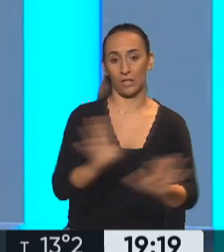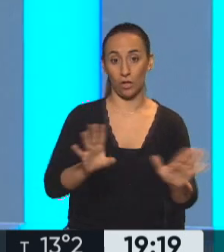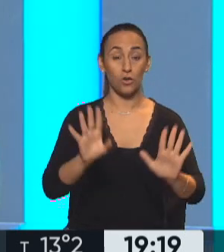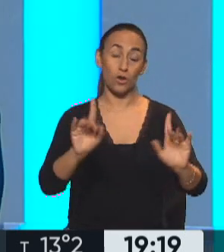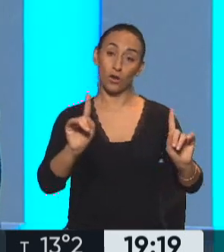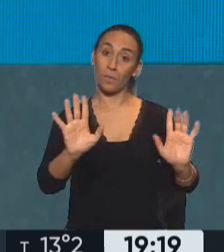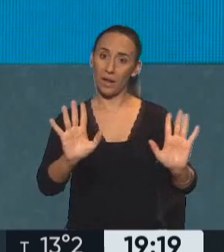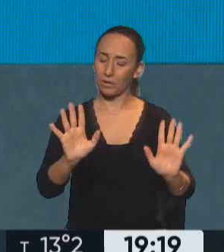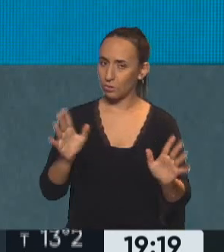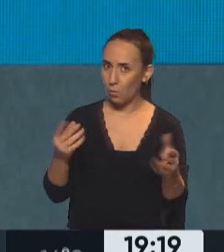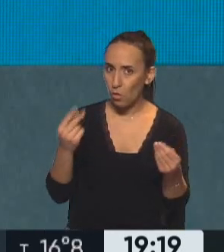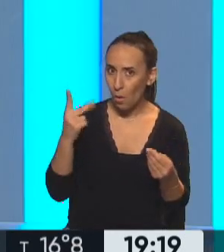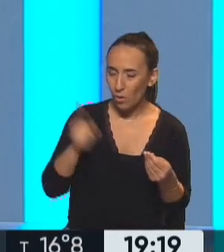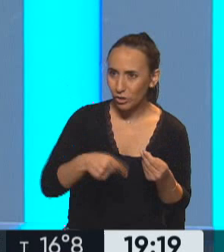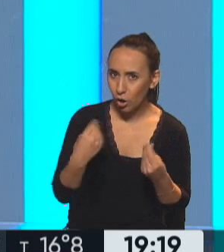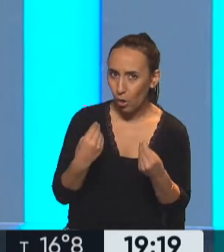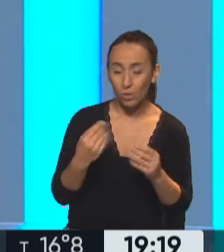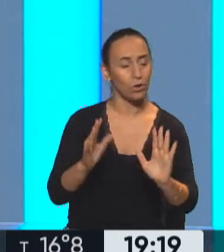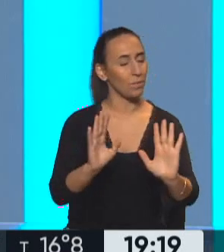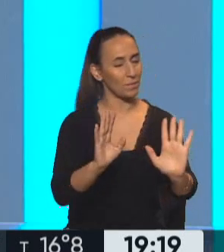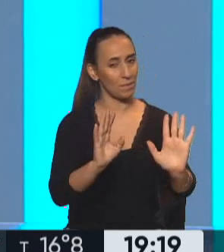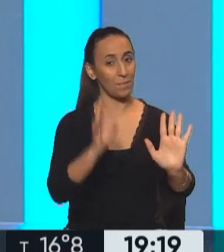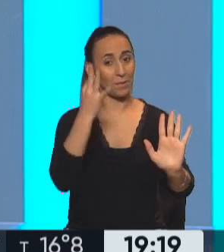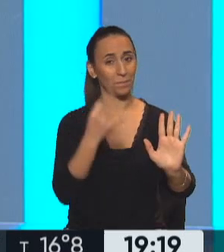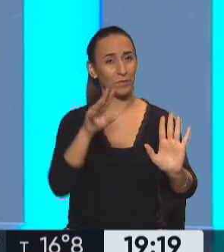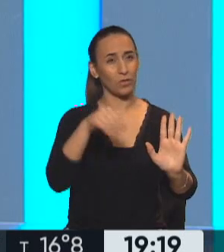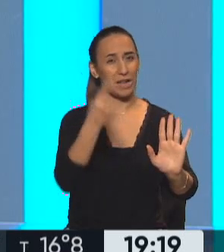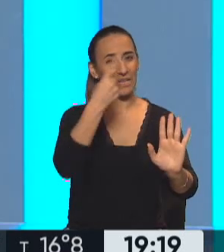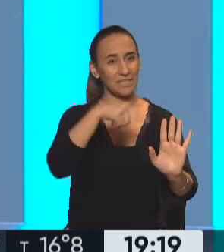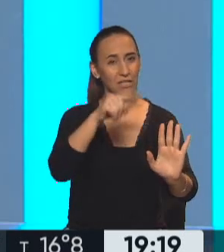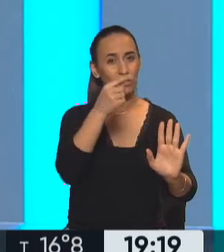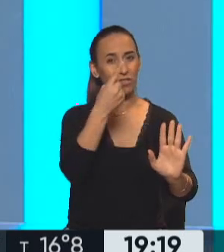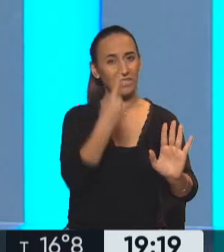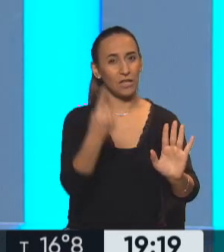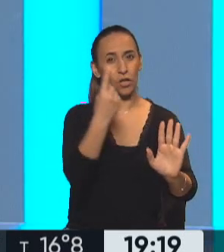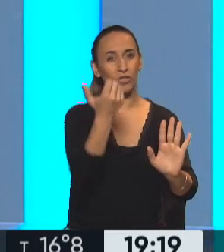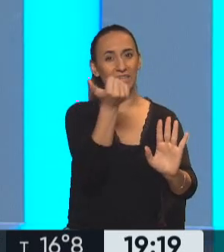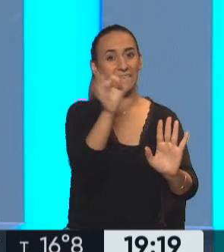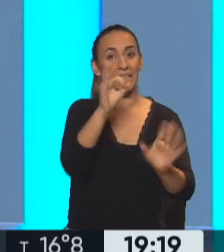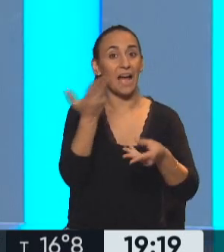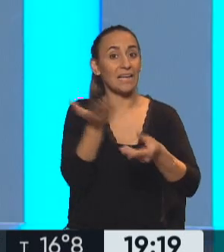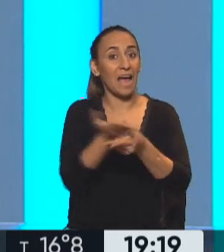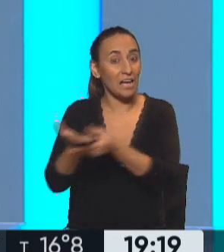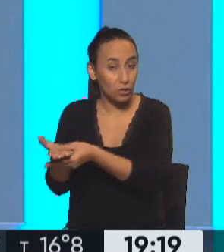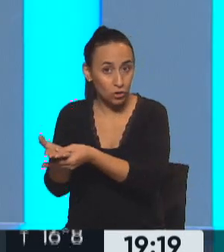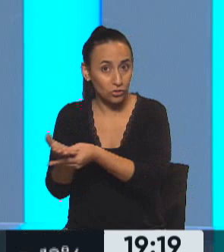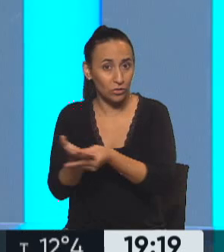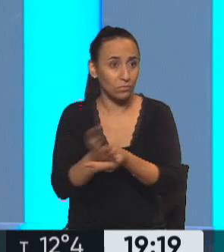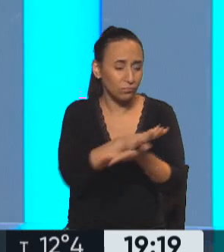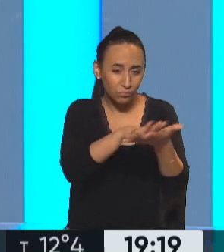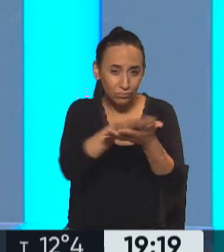pero perdón, pero ese 2% son 160 casos. Y la Corte de los Estados